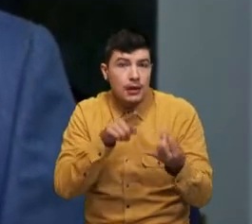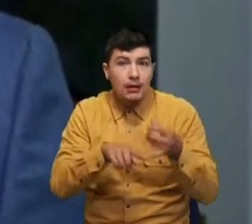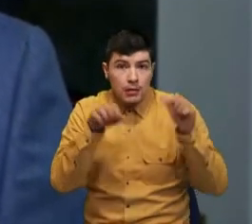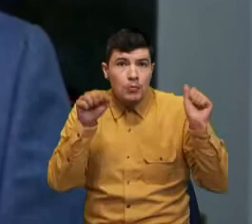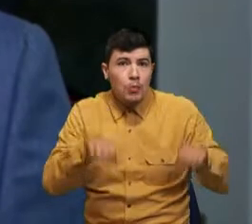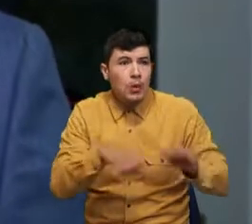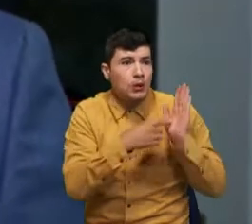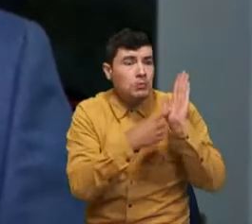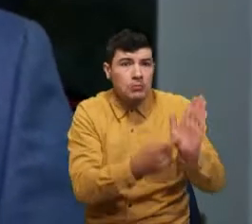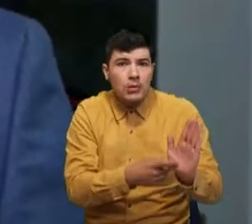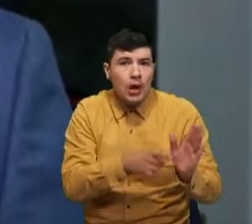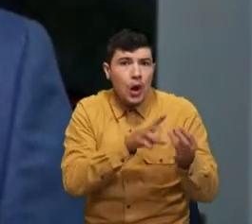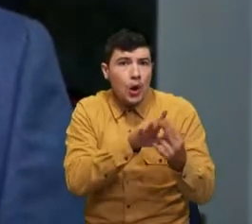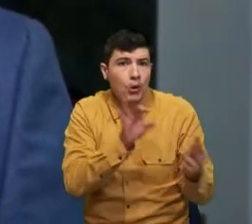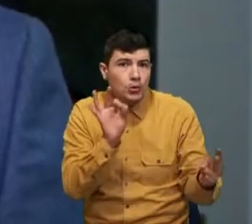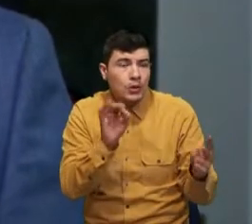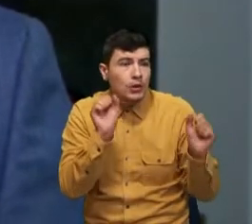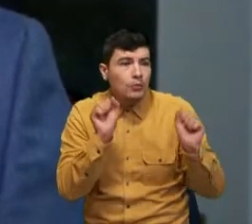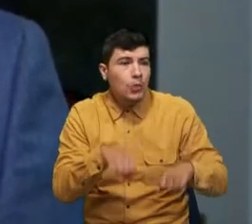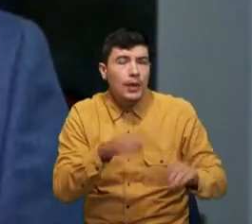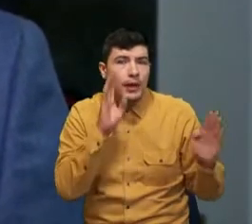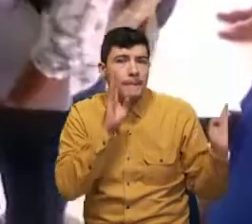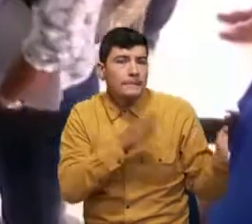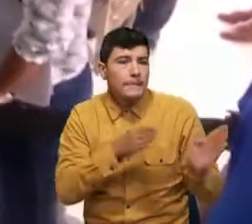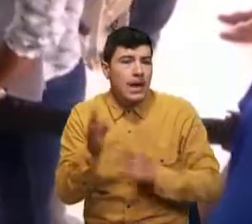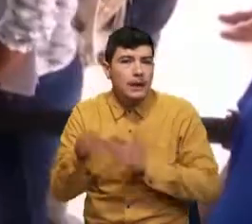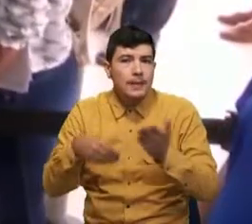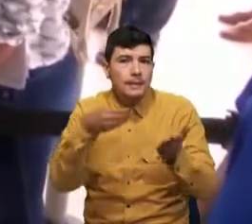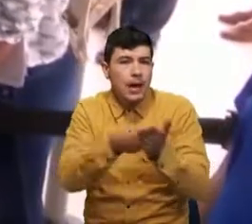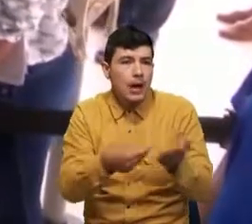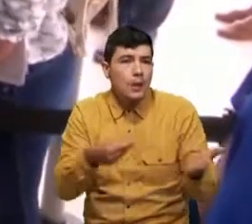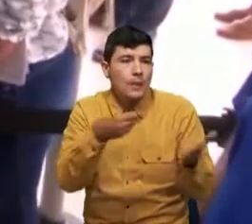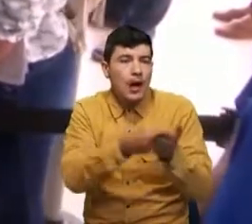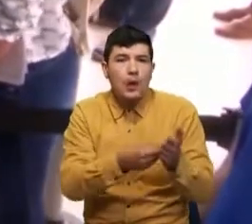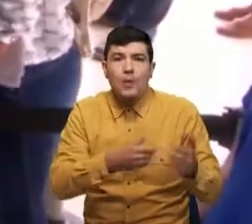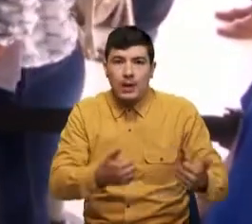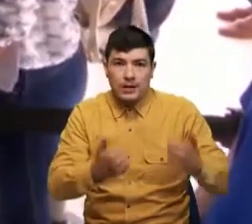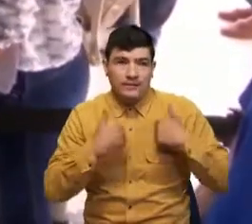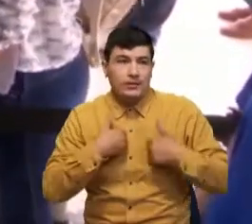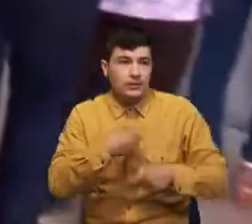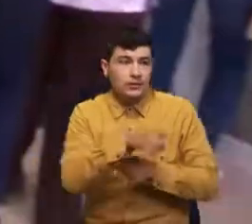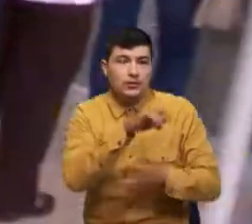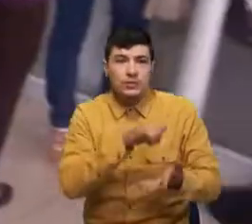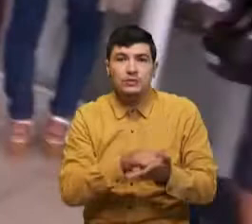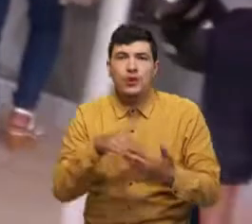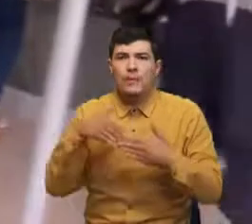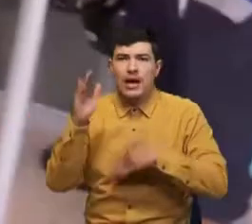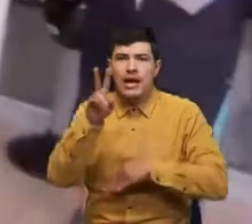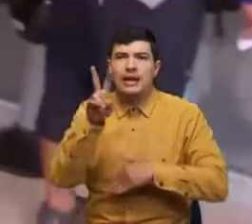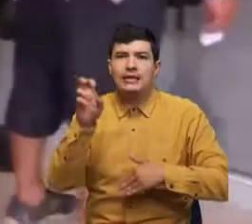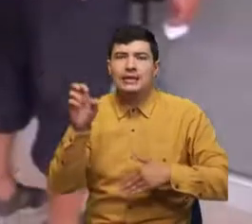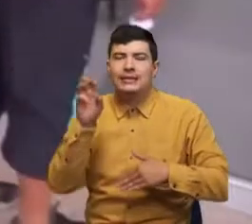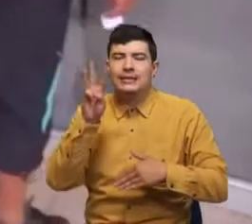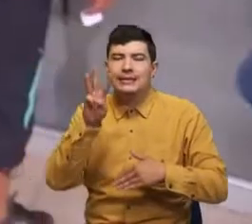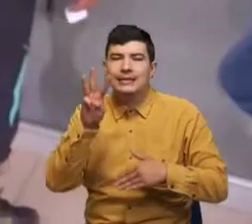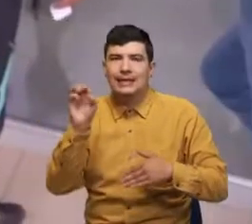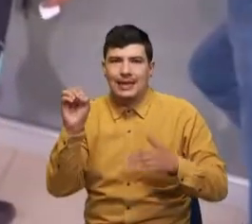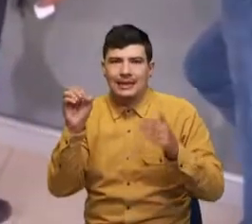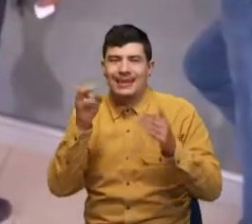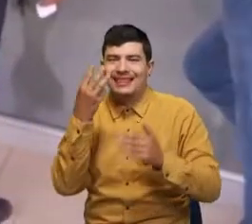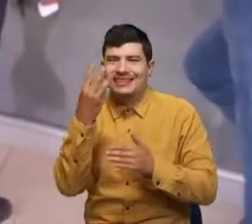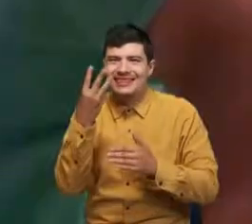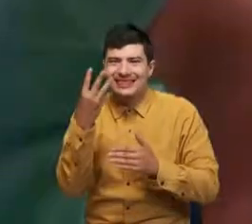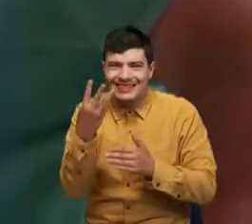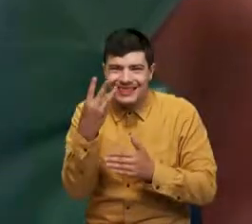una opción de plan de pagos con los beneficios adquiridos son más de 30 mil predios los beneficiados con